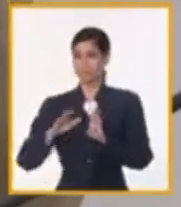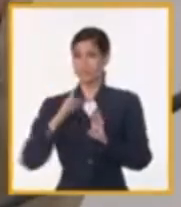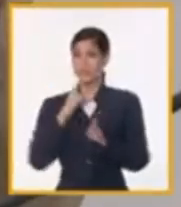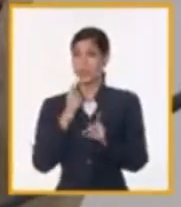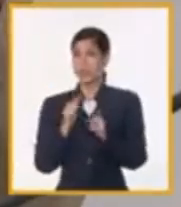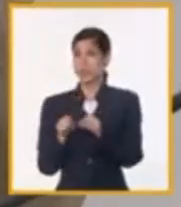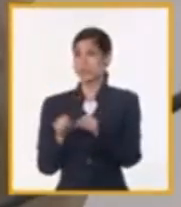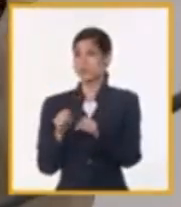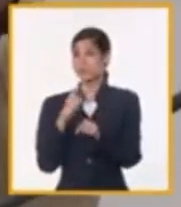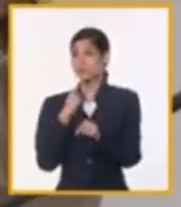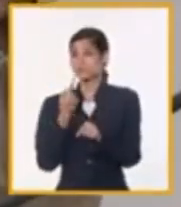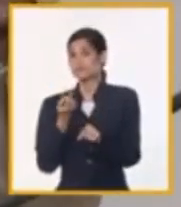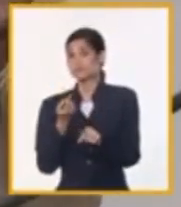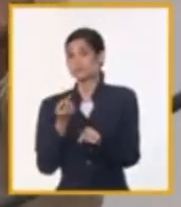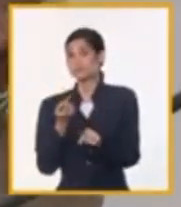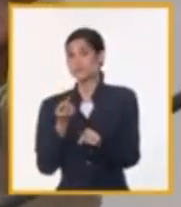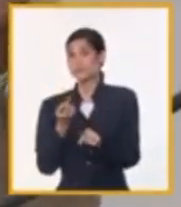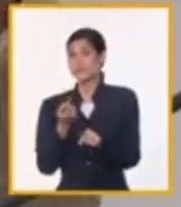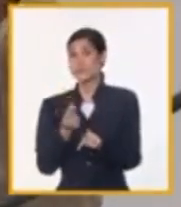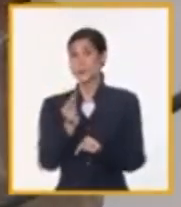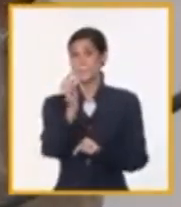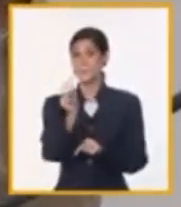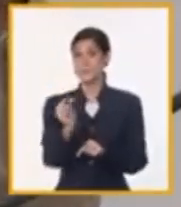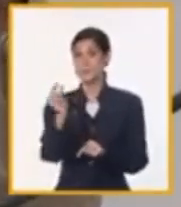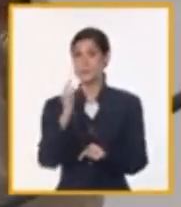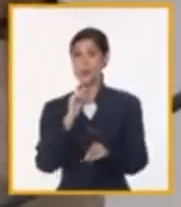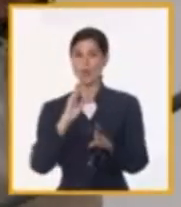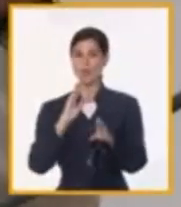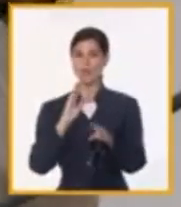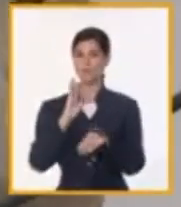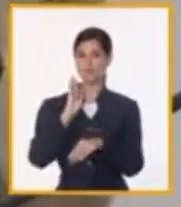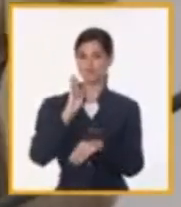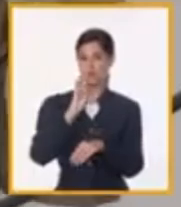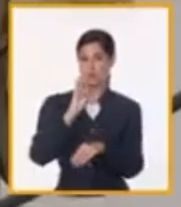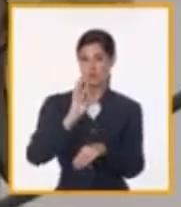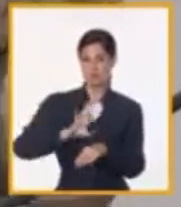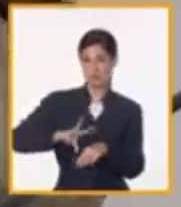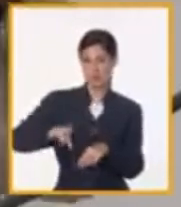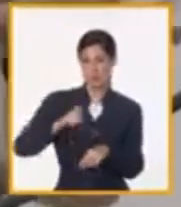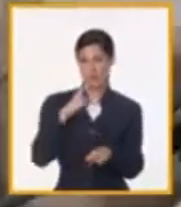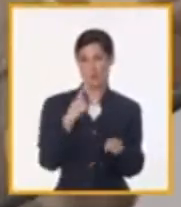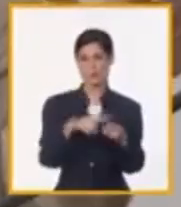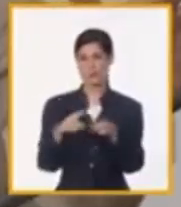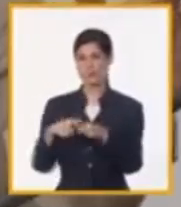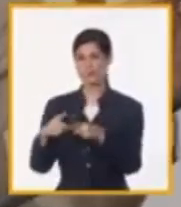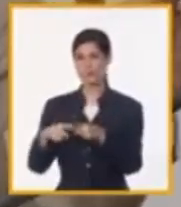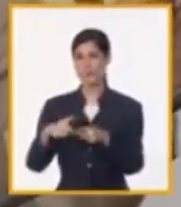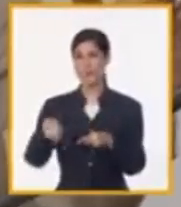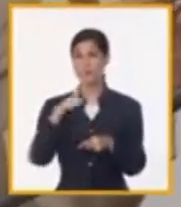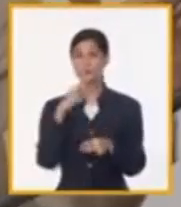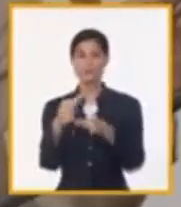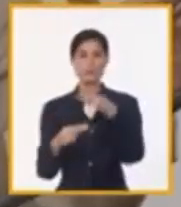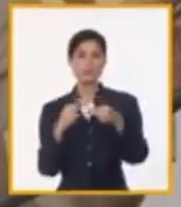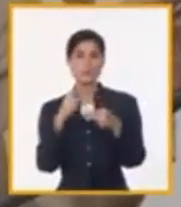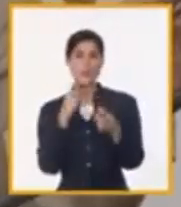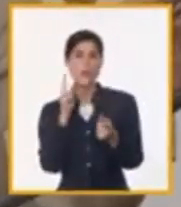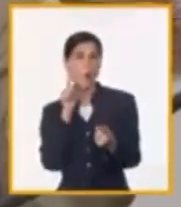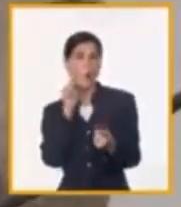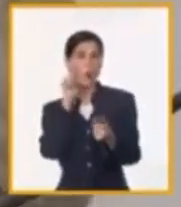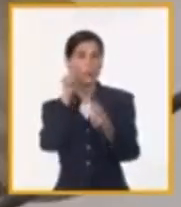siendo juzgado por corrupción tres juicios fue decir vamos a arrasar con con